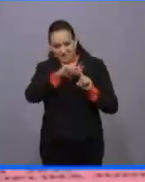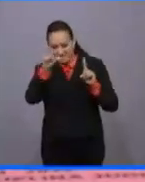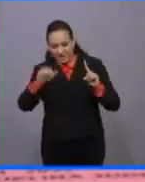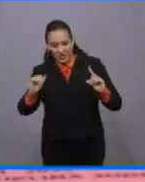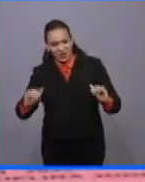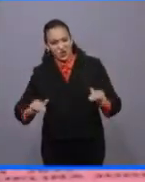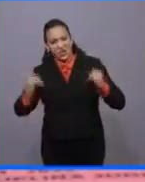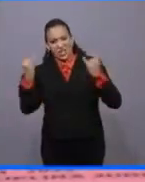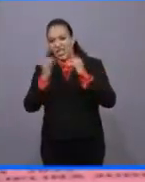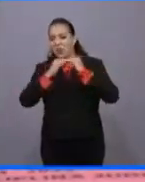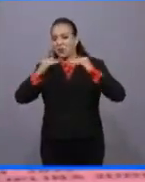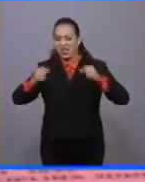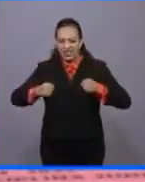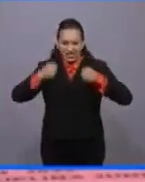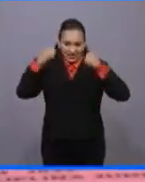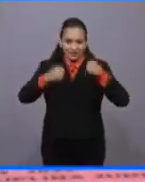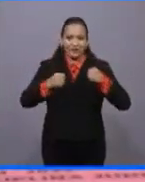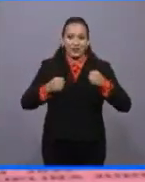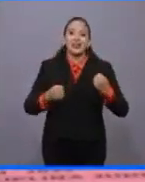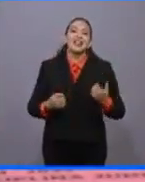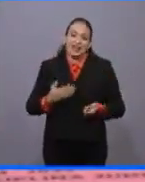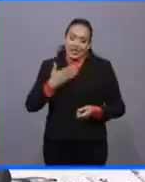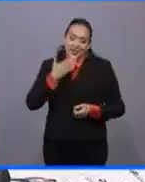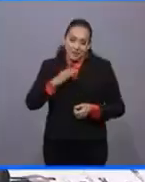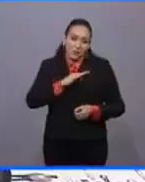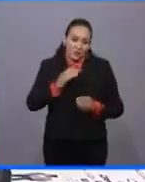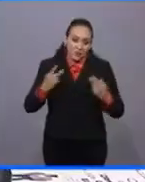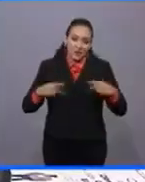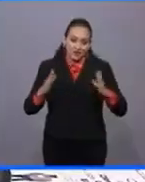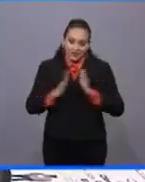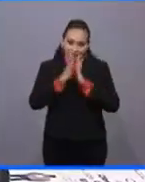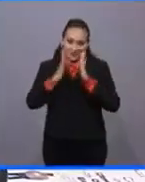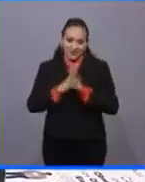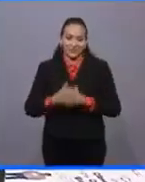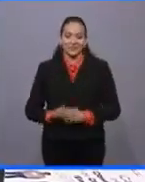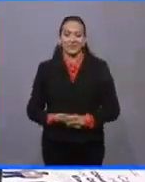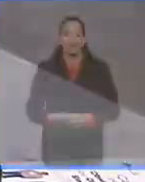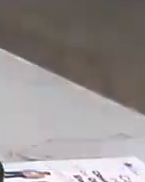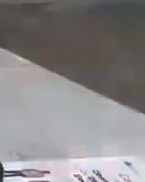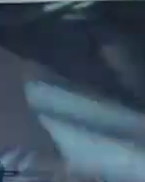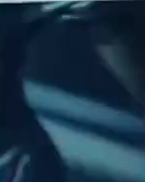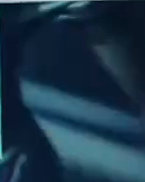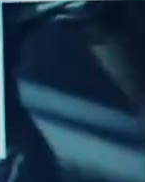una democracia más sólida, justa y participativa.